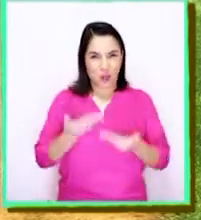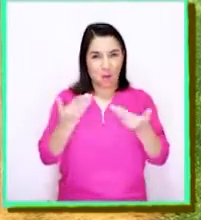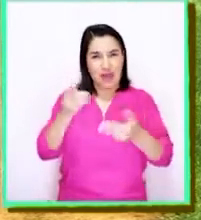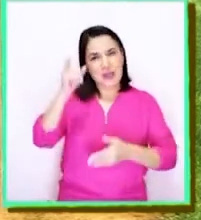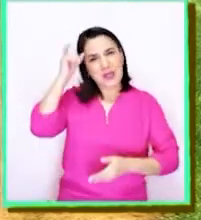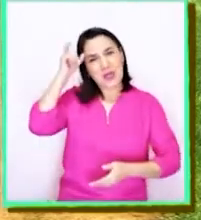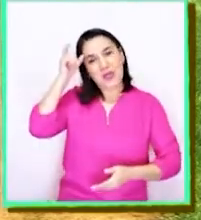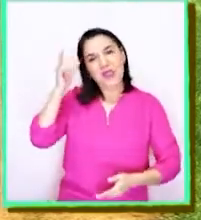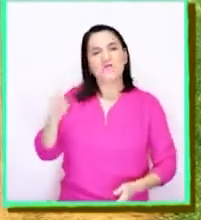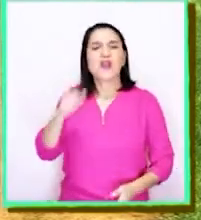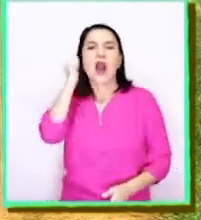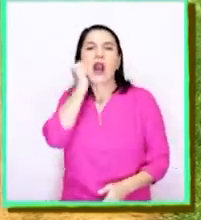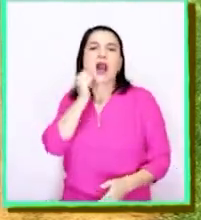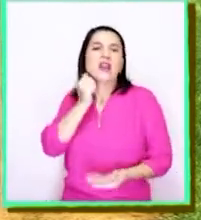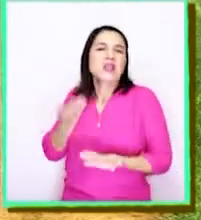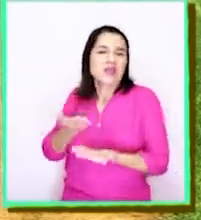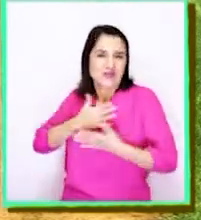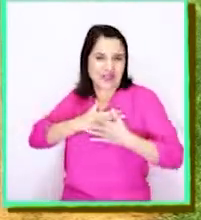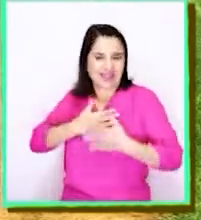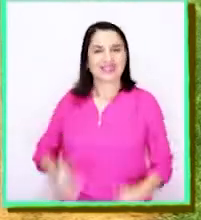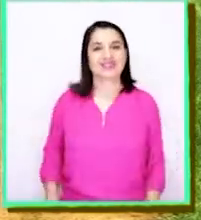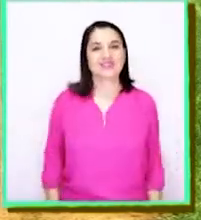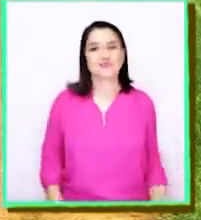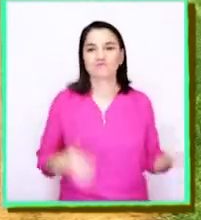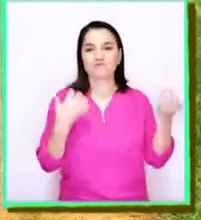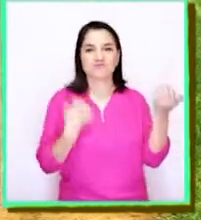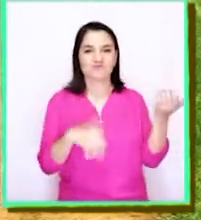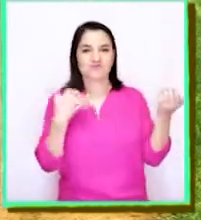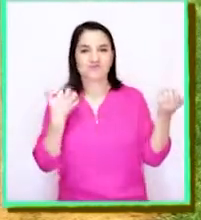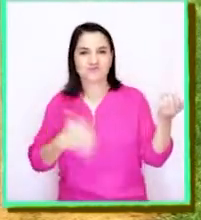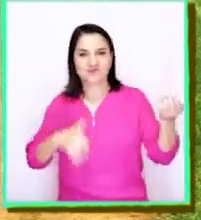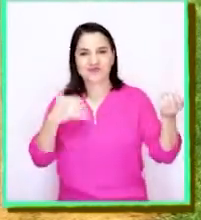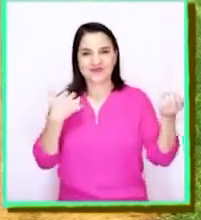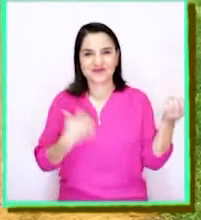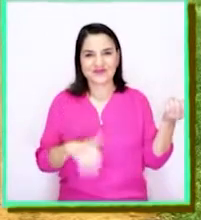Esto es para ti, Delfina, con todo cariño.